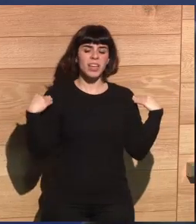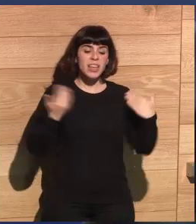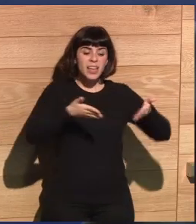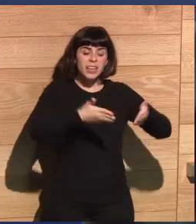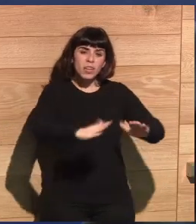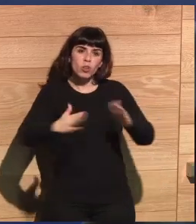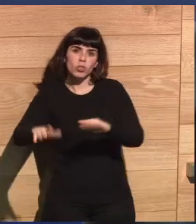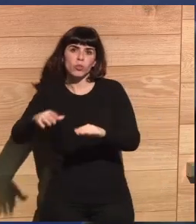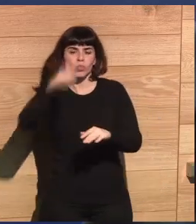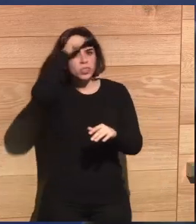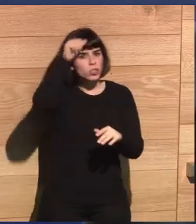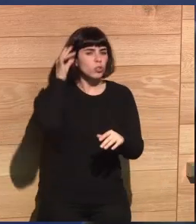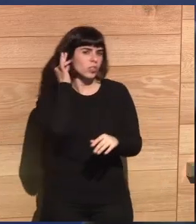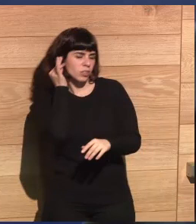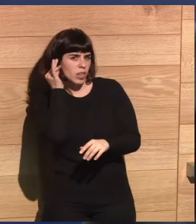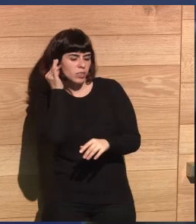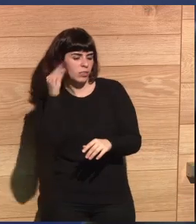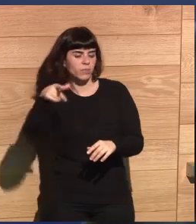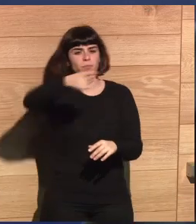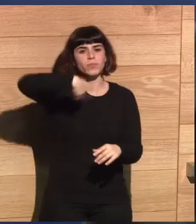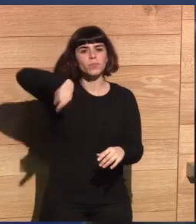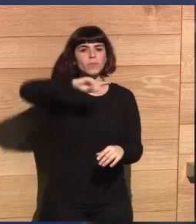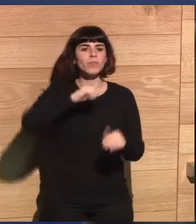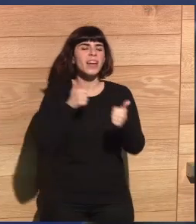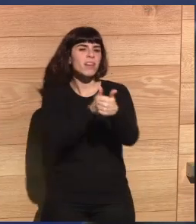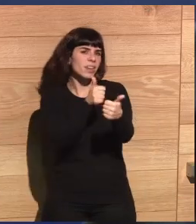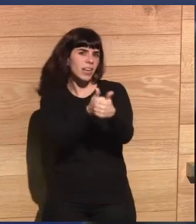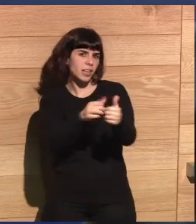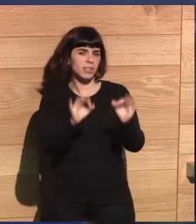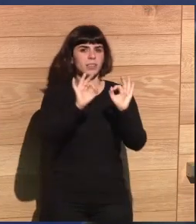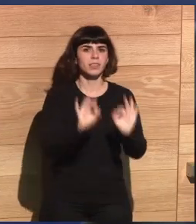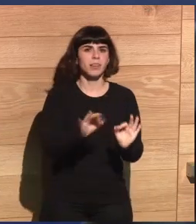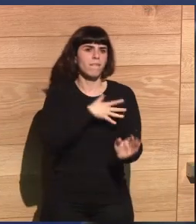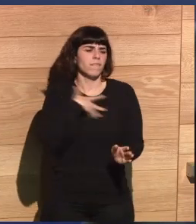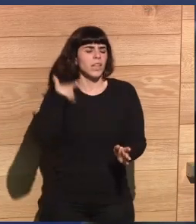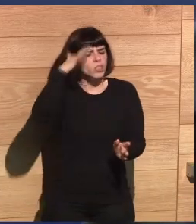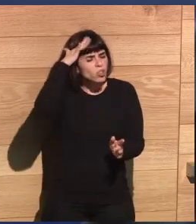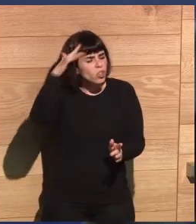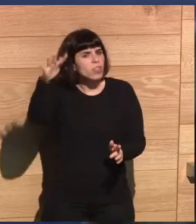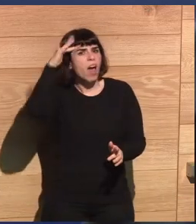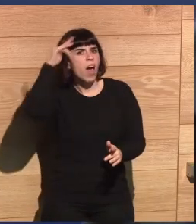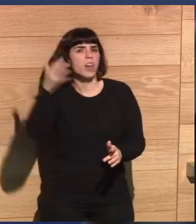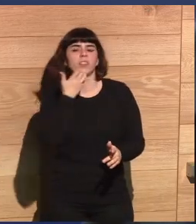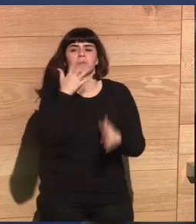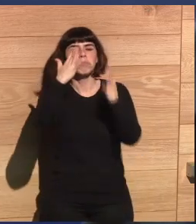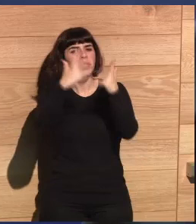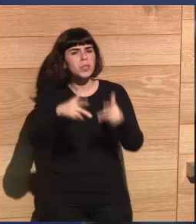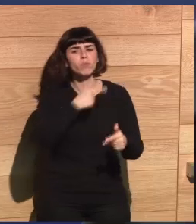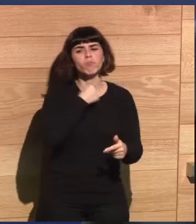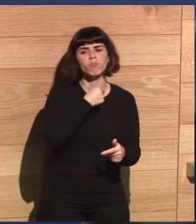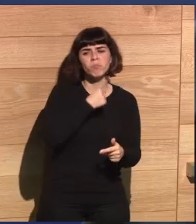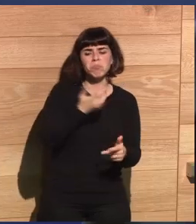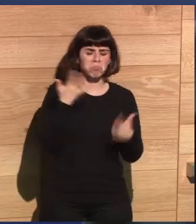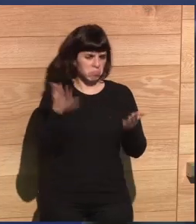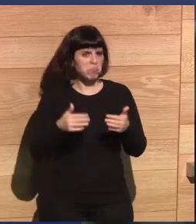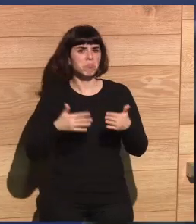todos los niños, las niñas, vean que hay esos referentes y que pueden ser lo que quieran, que pueden soñar, que si les gustan las matemáticas,